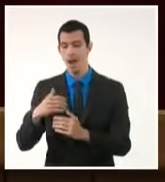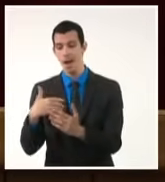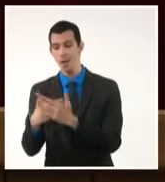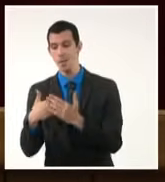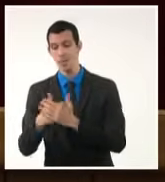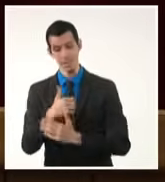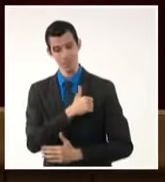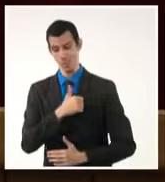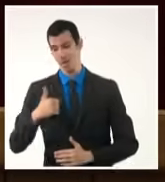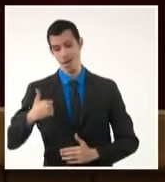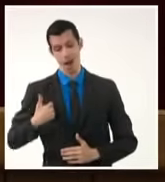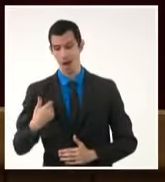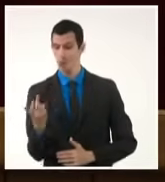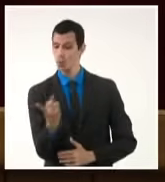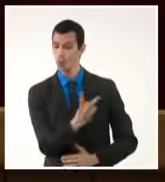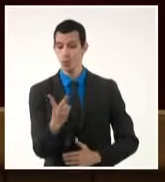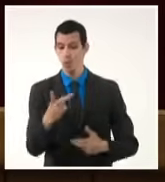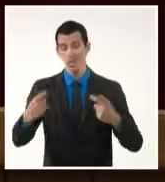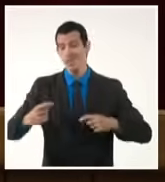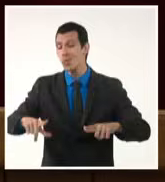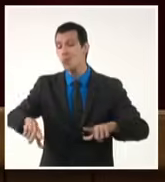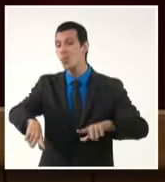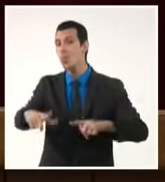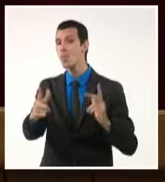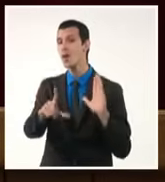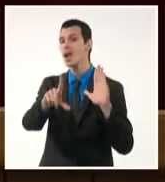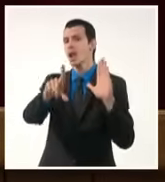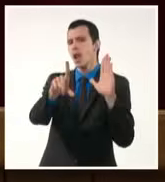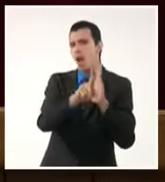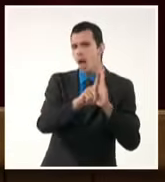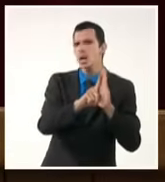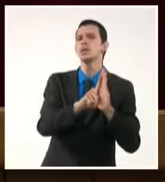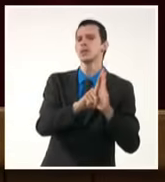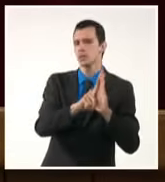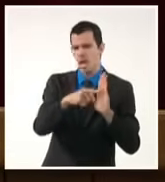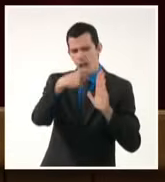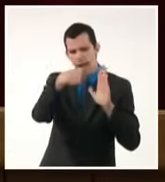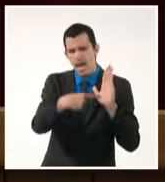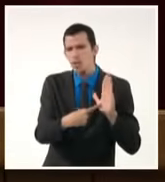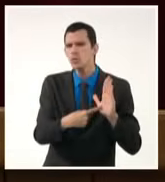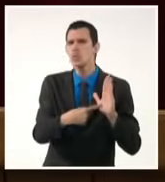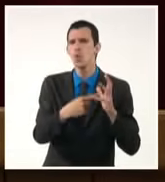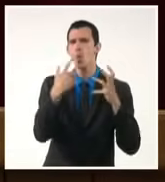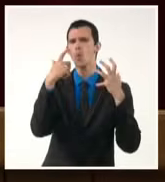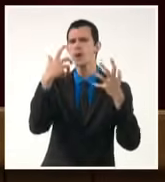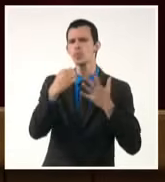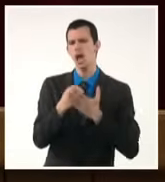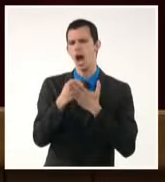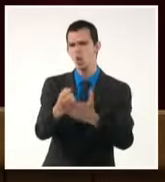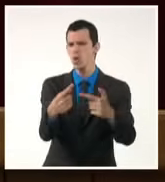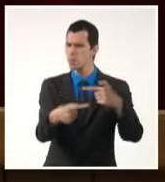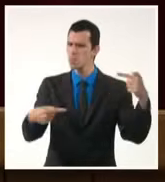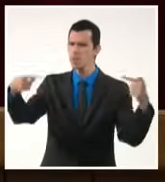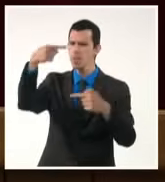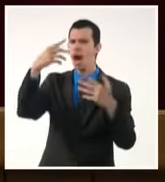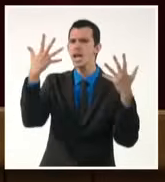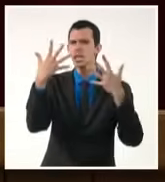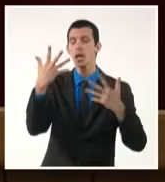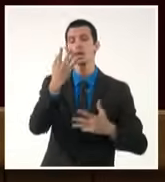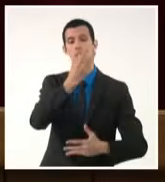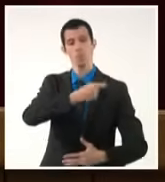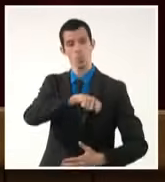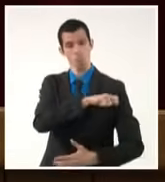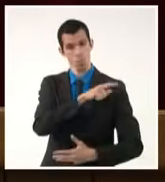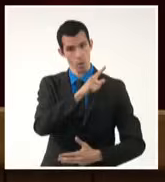pretensión enemiga de fracturar la unidad y poner al sector no estatal de la economía en contra de la revolución.